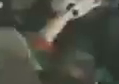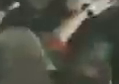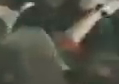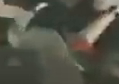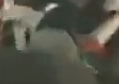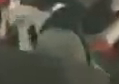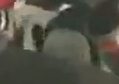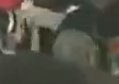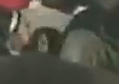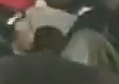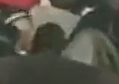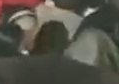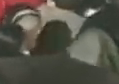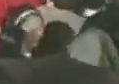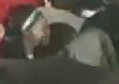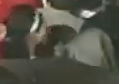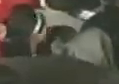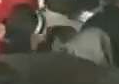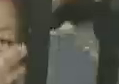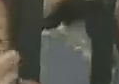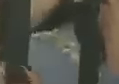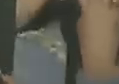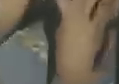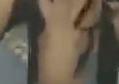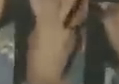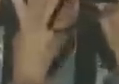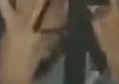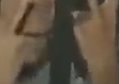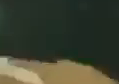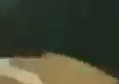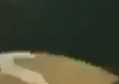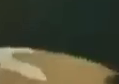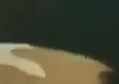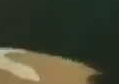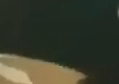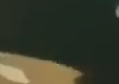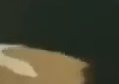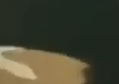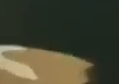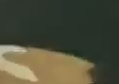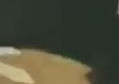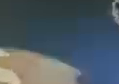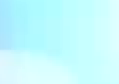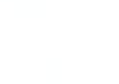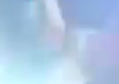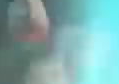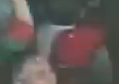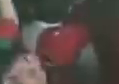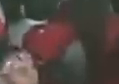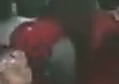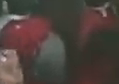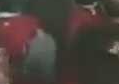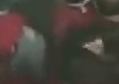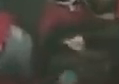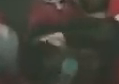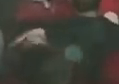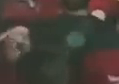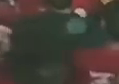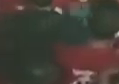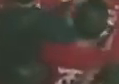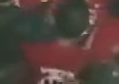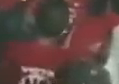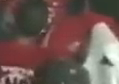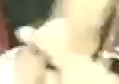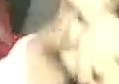verdaderamente merecedores de llevar la semilla de Bolívar, de Miranda, de